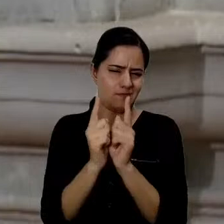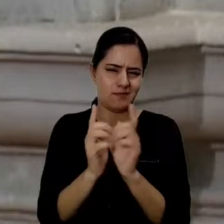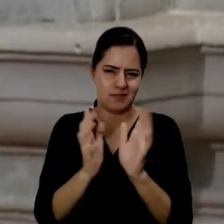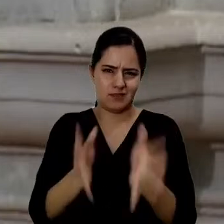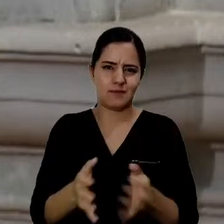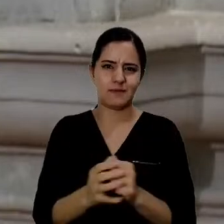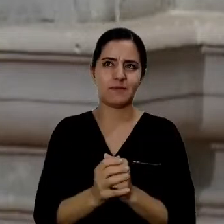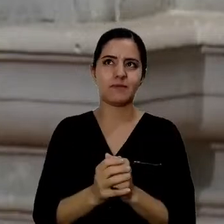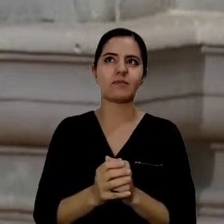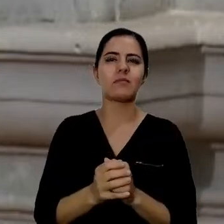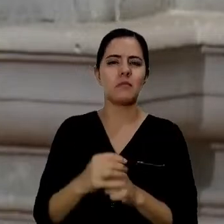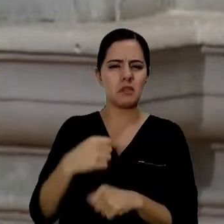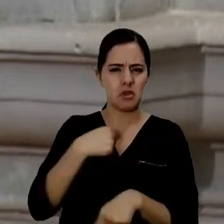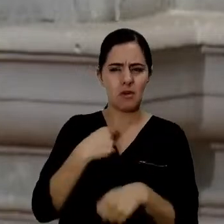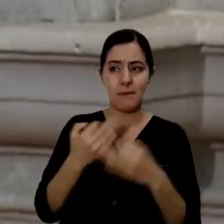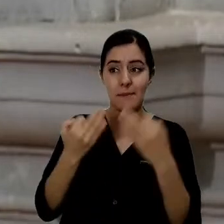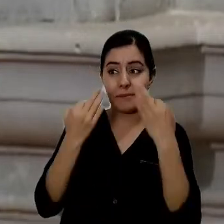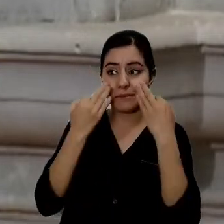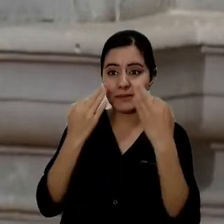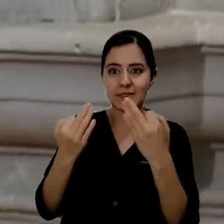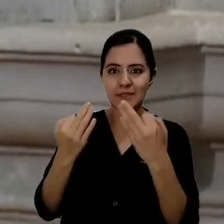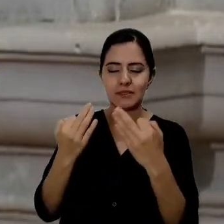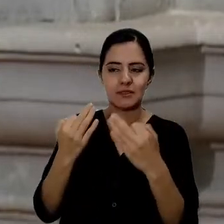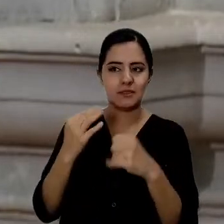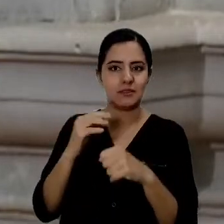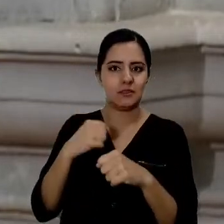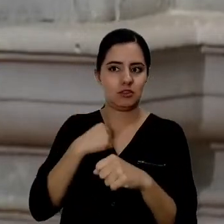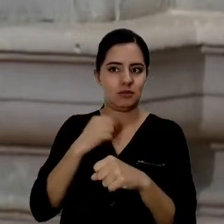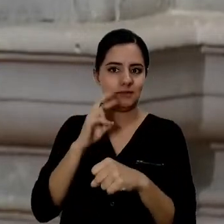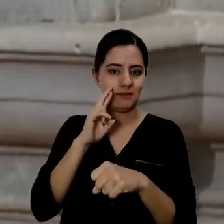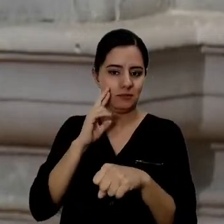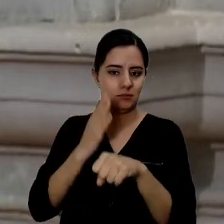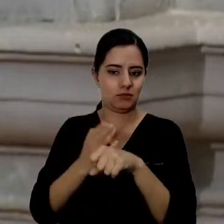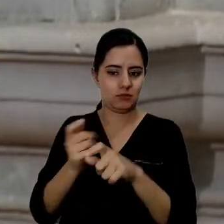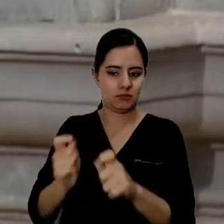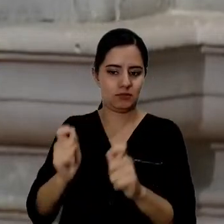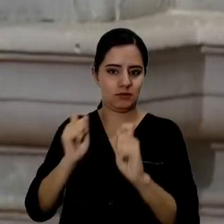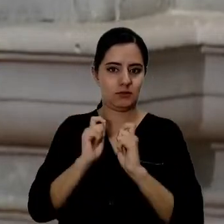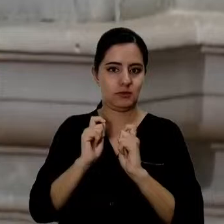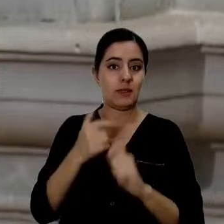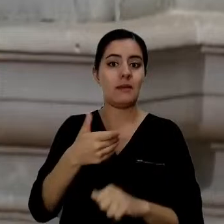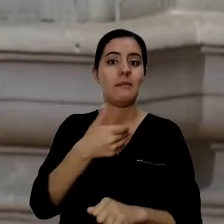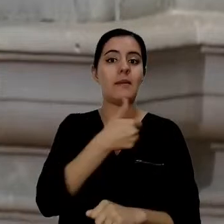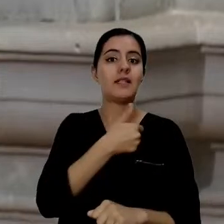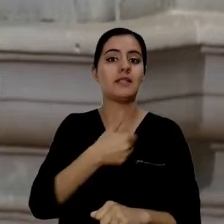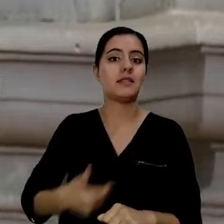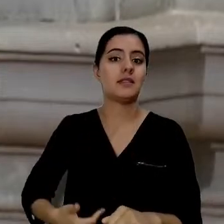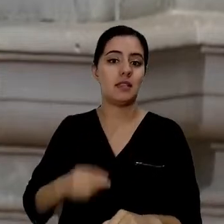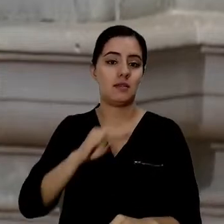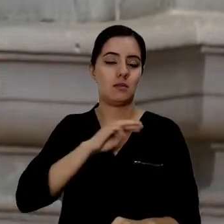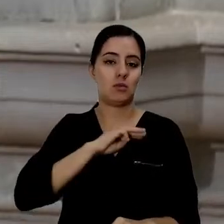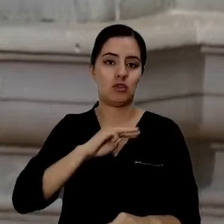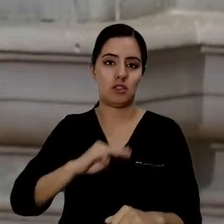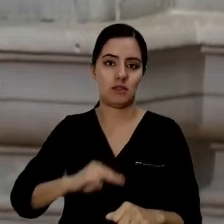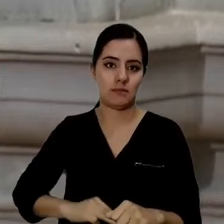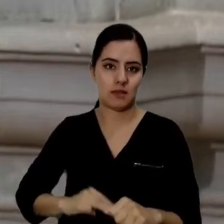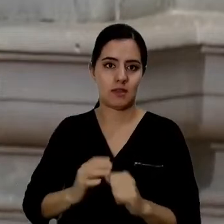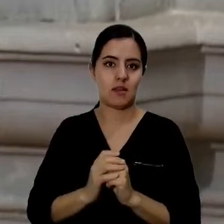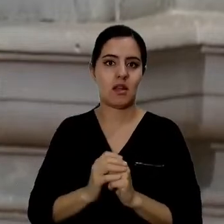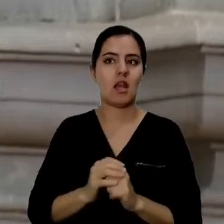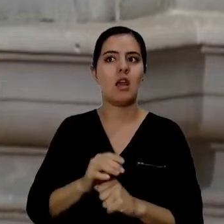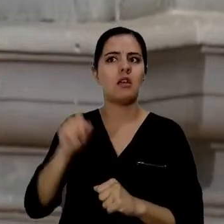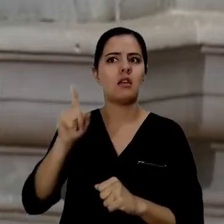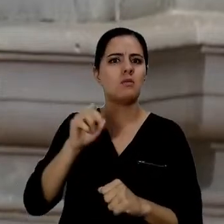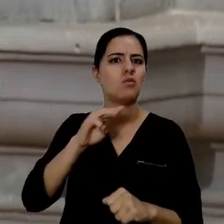Me tocó a mí la gran responsabilidad de ser presidente municipal ahí, con un municipio sumido en la